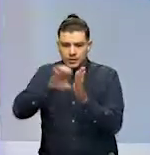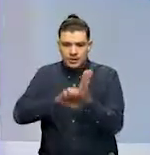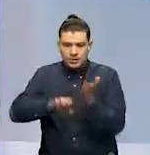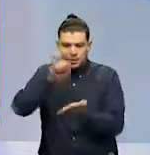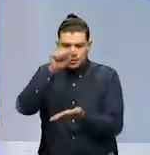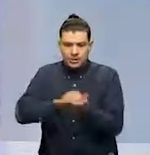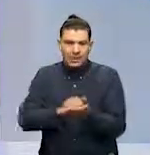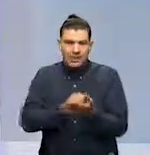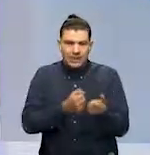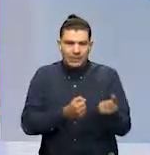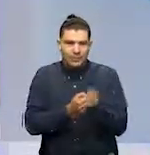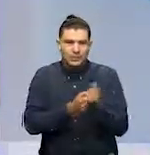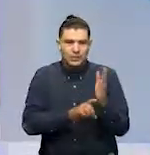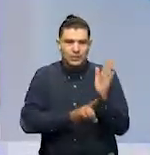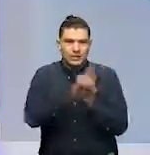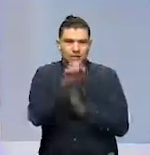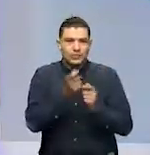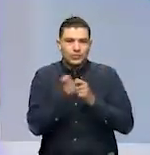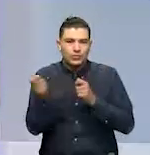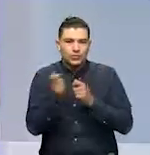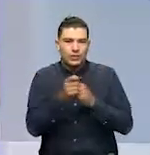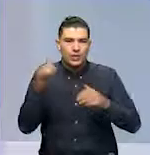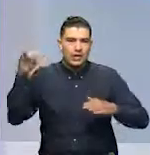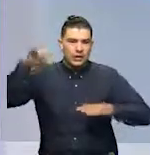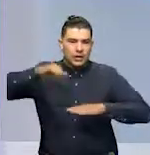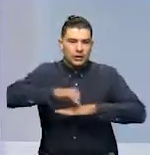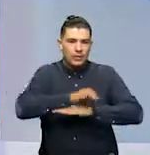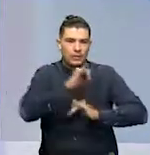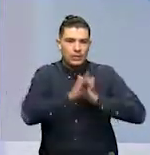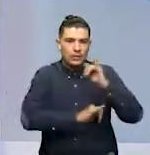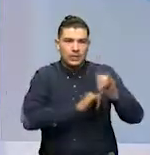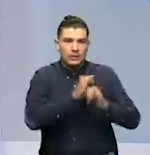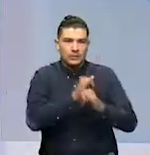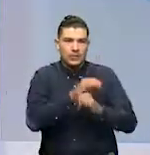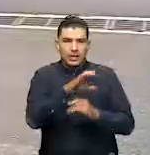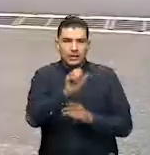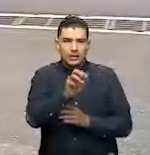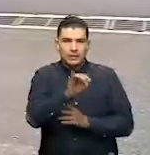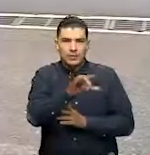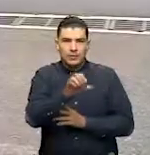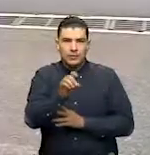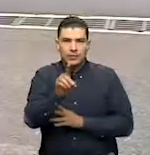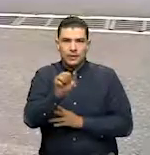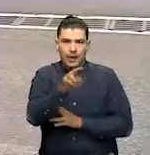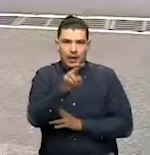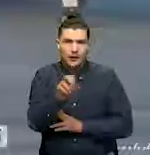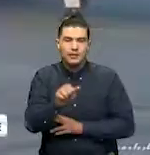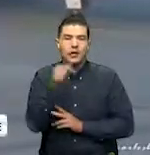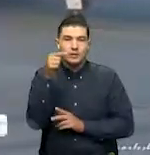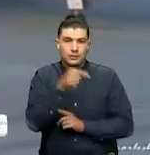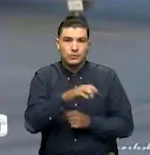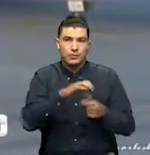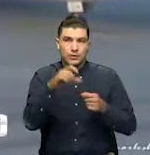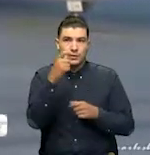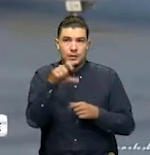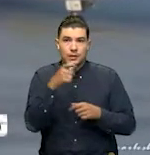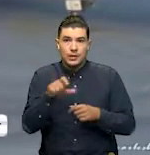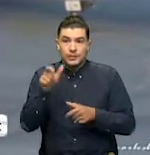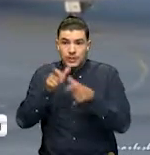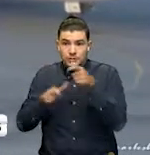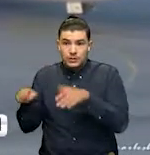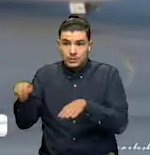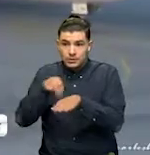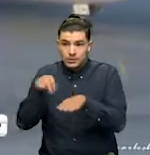fronterizo en el aeropuerto internacional camilo daza de la ciudad de cúcuta a partir de ahora las personas que viajan desde el aeropuerto